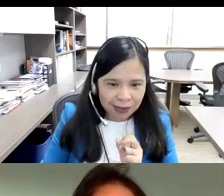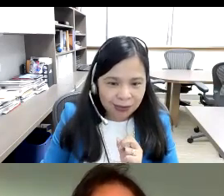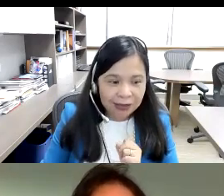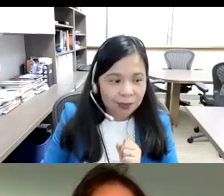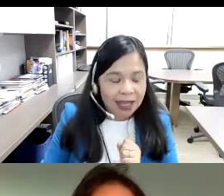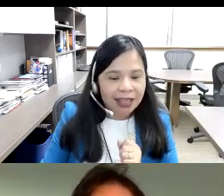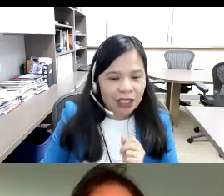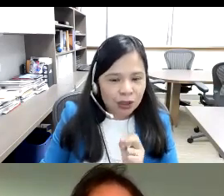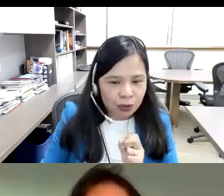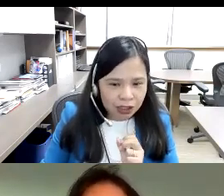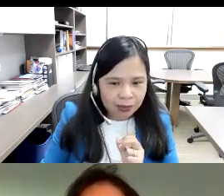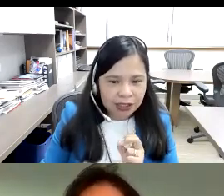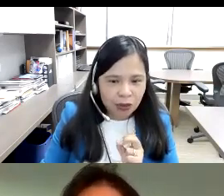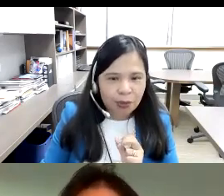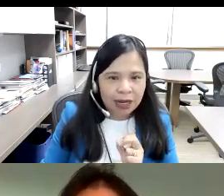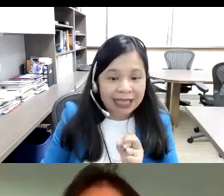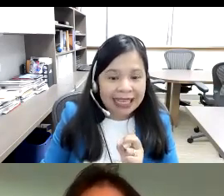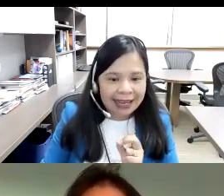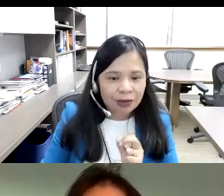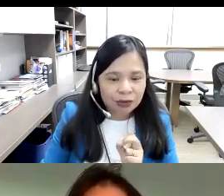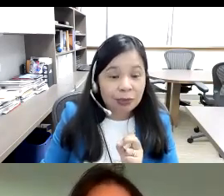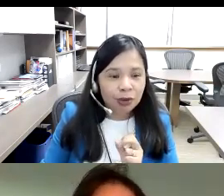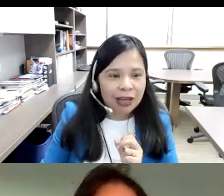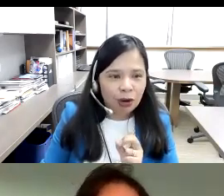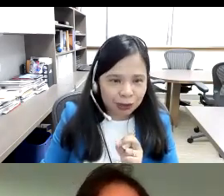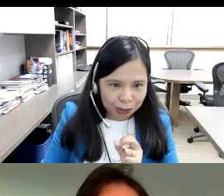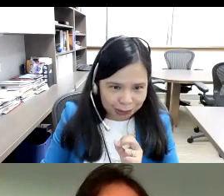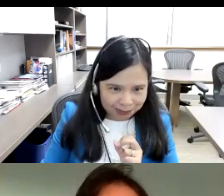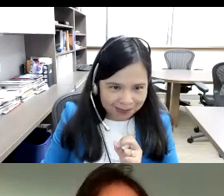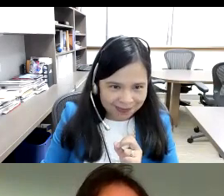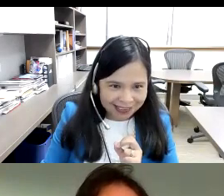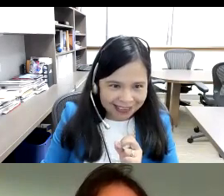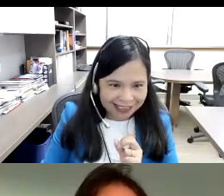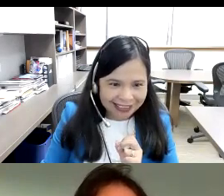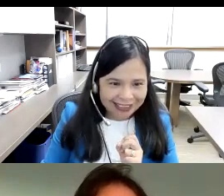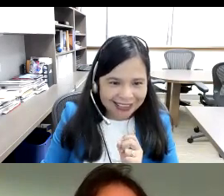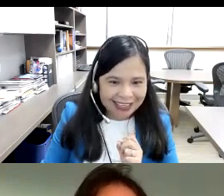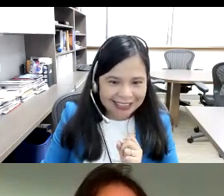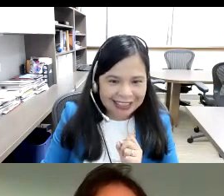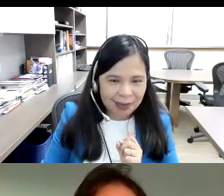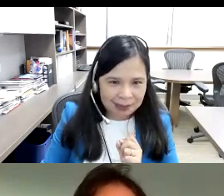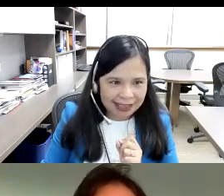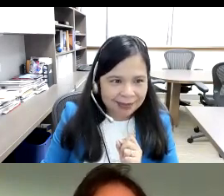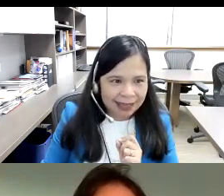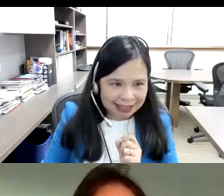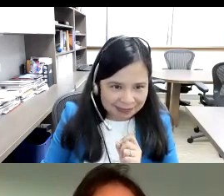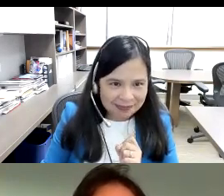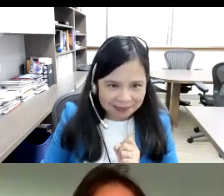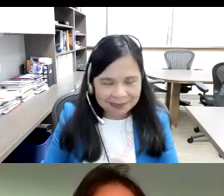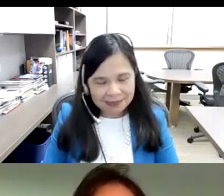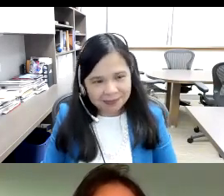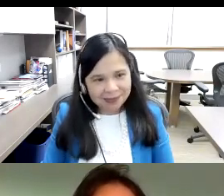nos está preguntando, ¿los workshops y todo el programa tiene algún tipo de costo? Esta es la pregunta.